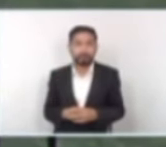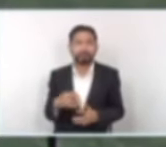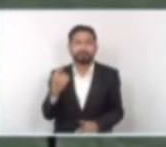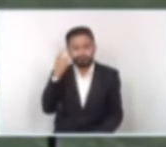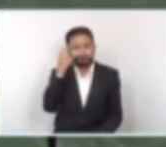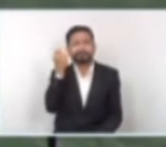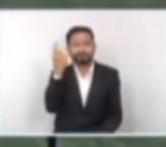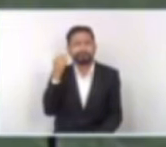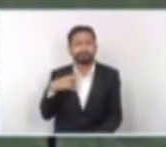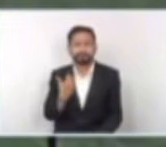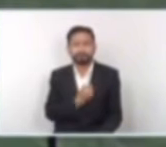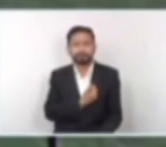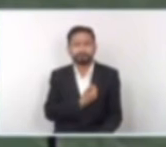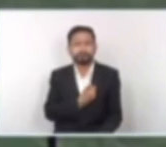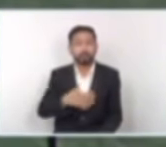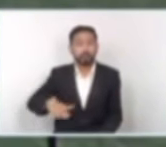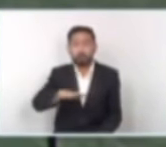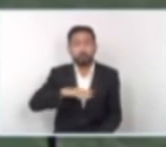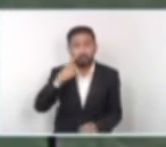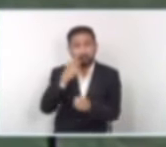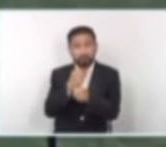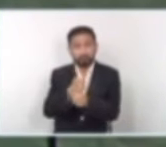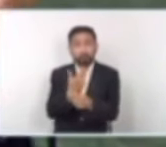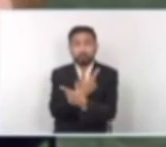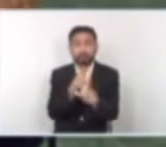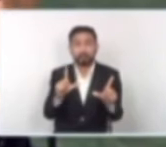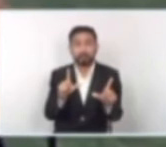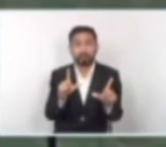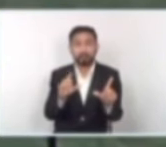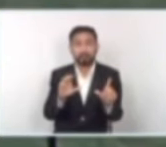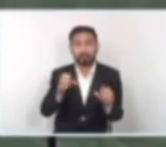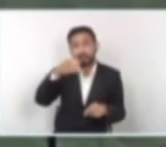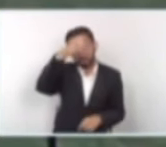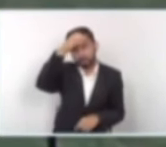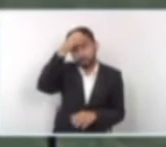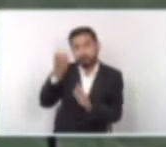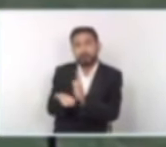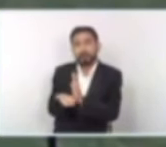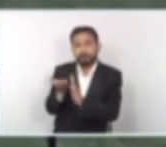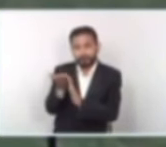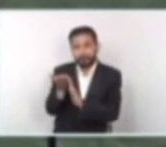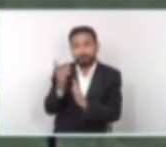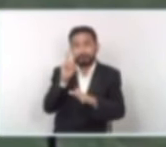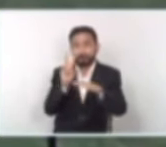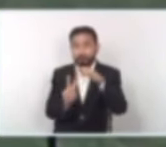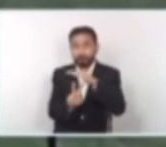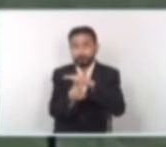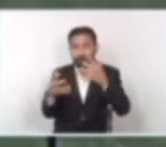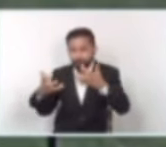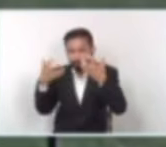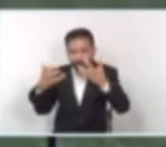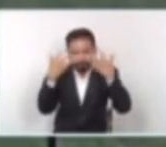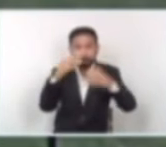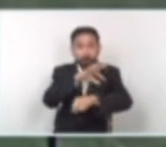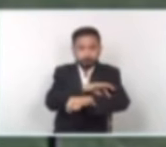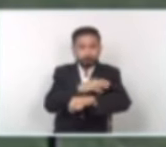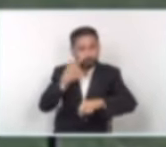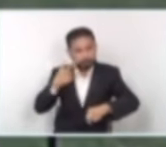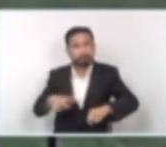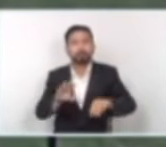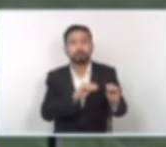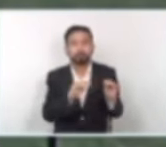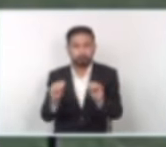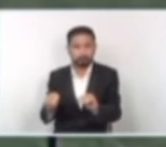Entendemos que se necesita un espacio seguro y libre para que los conceptos florezcan. Las visiones deben investigarse, probarse y